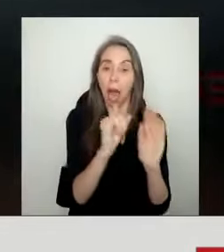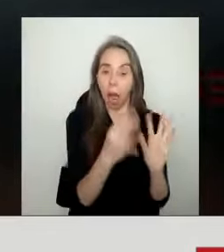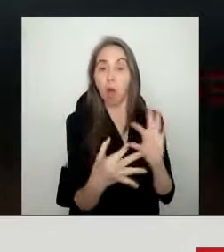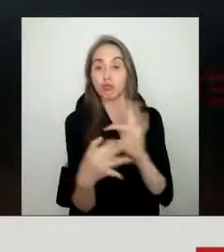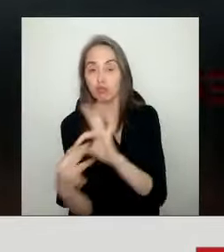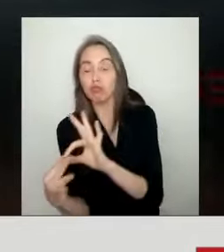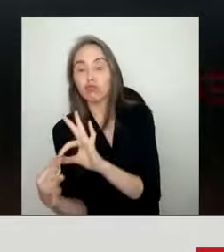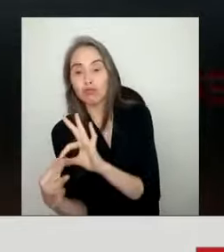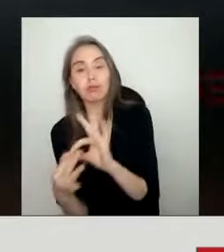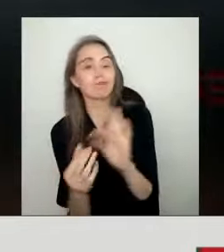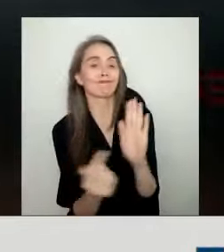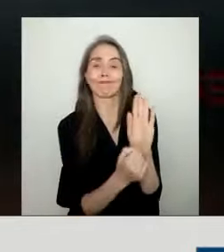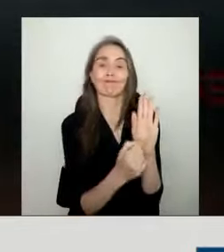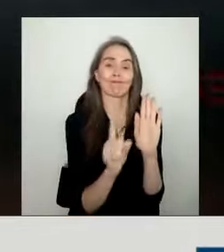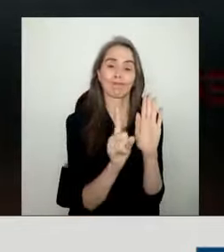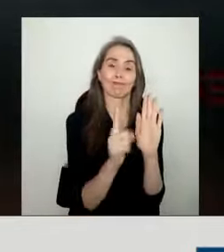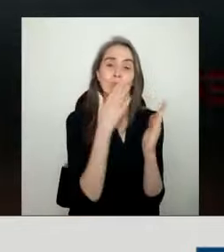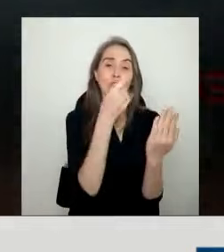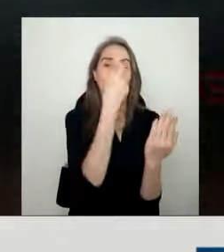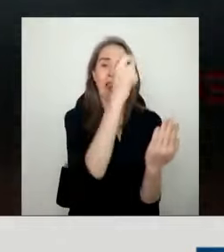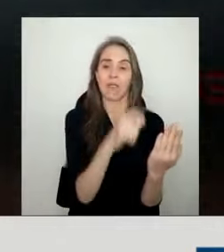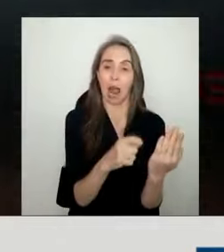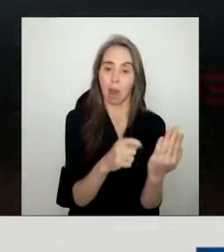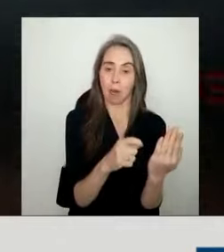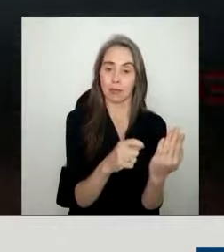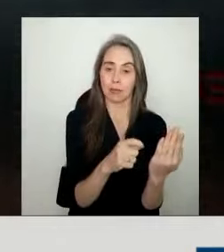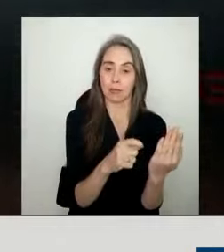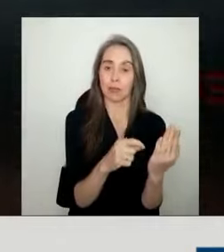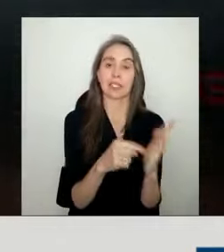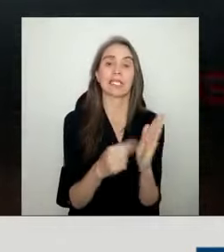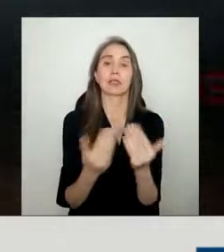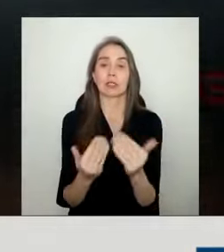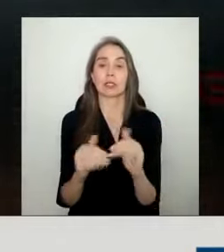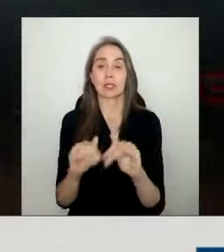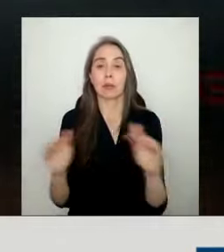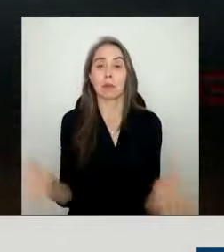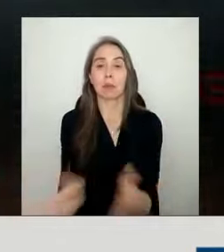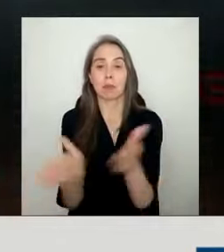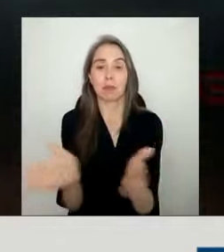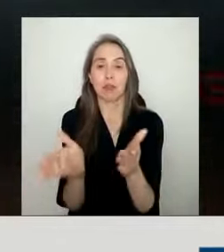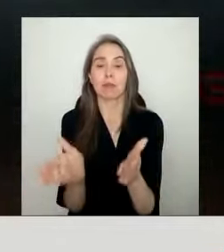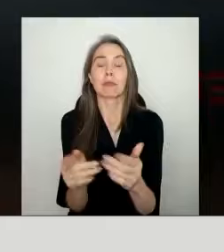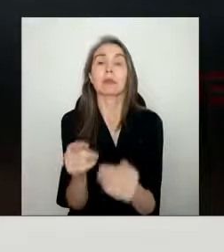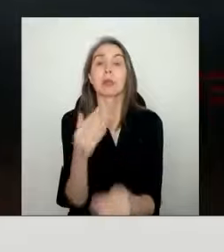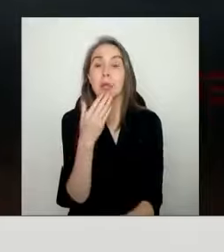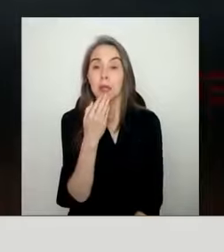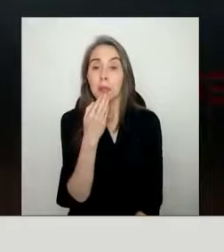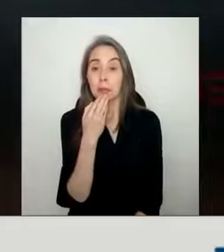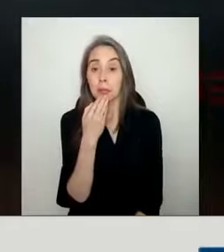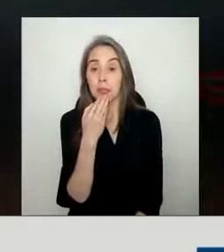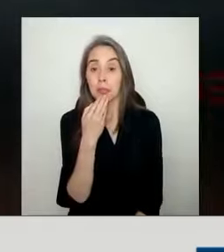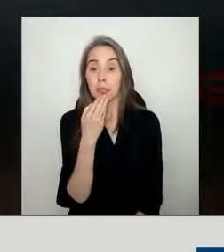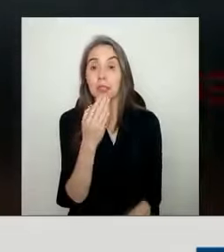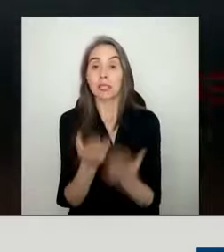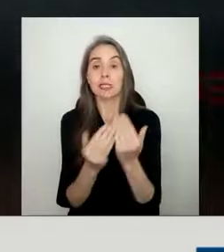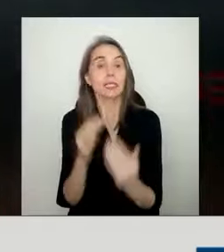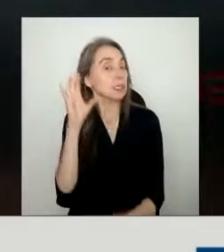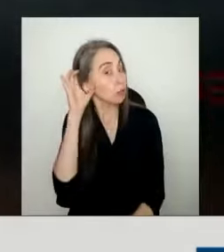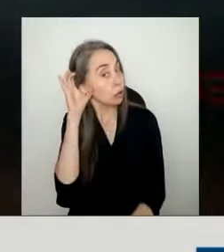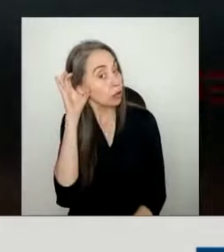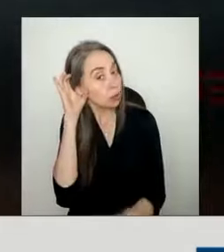estar sujetas a evaluaciones y estas Serán las que necesitamos impulsar y también tiene que ver con escuchar a todos